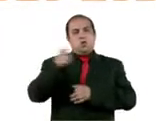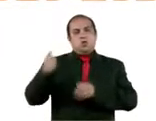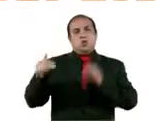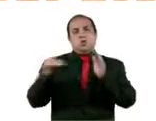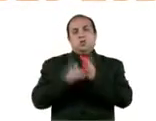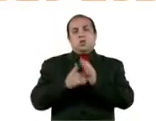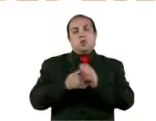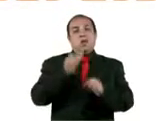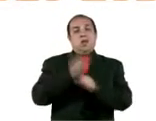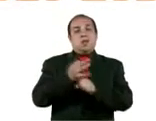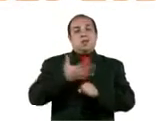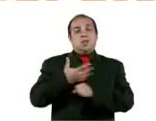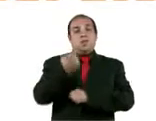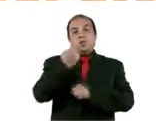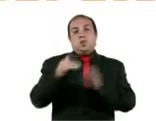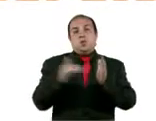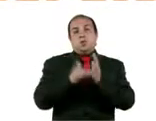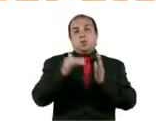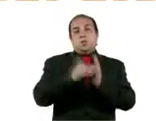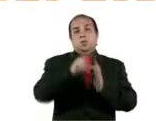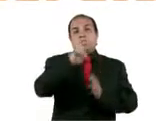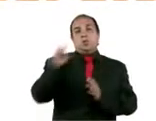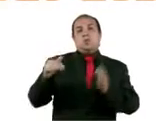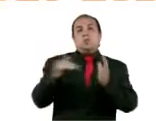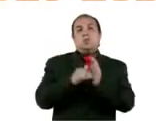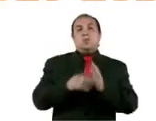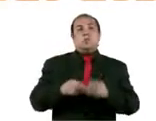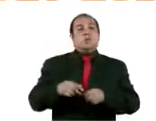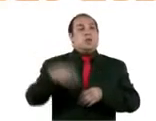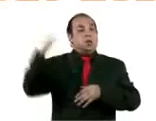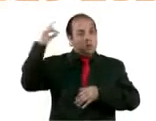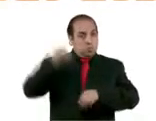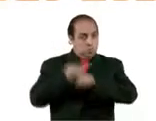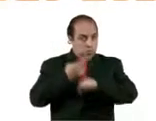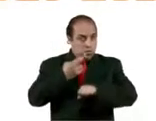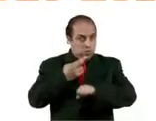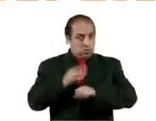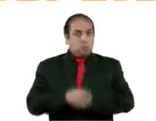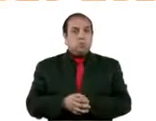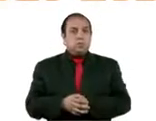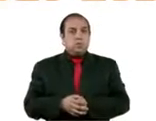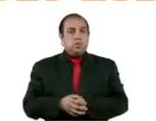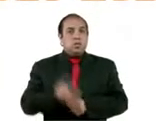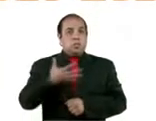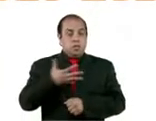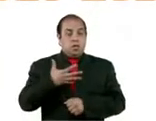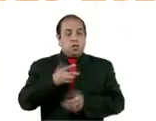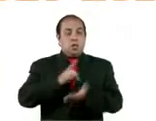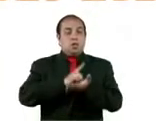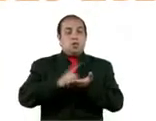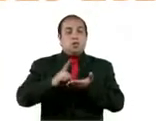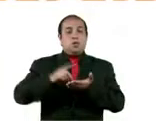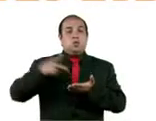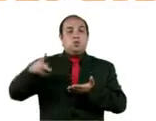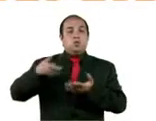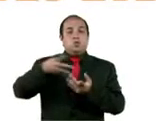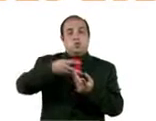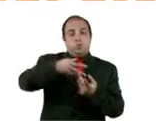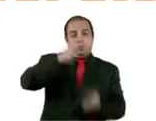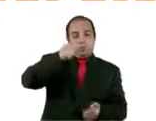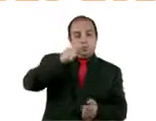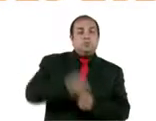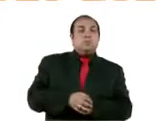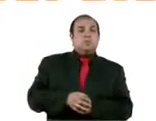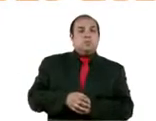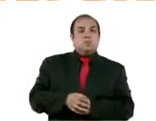llegando a 1.200.000 adultos mayores que van a contar con su derecho constitucional y bueno, es una